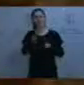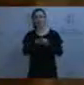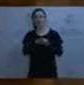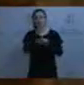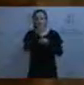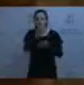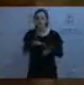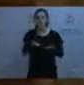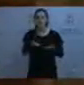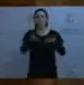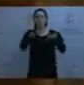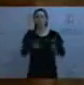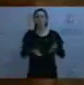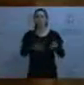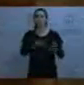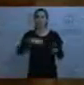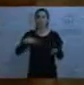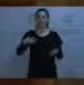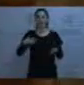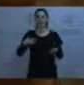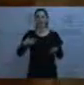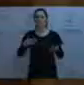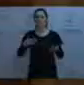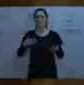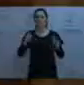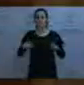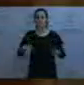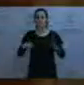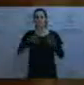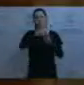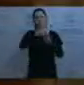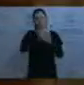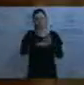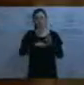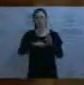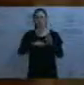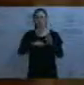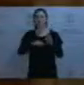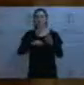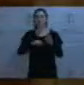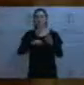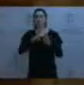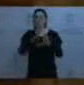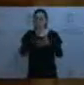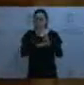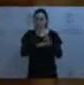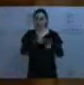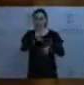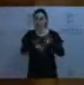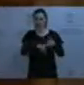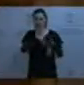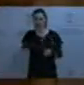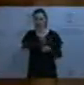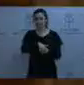efectivamente también con la intención expresada en los programas y en los programas electorales y